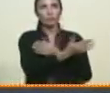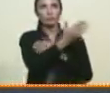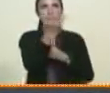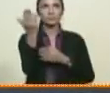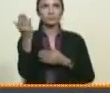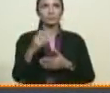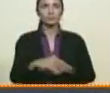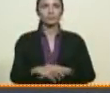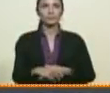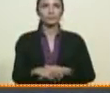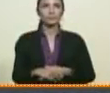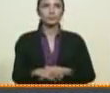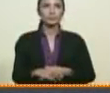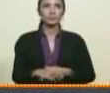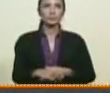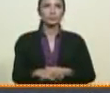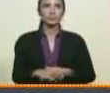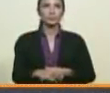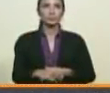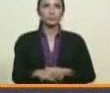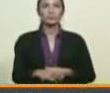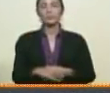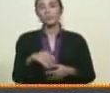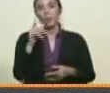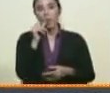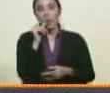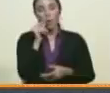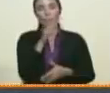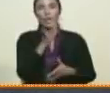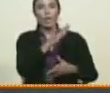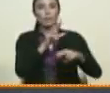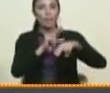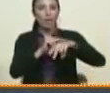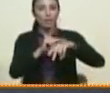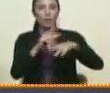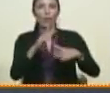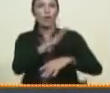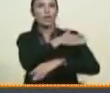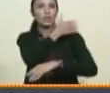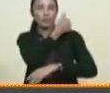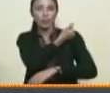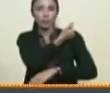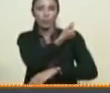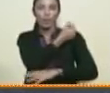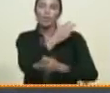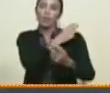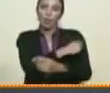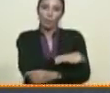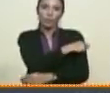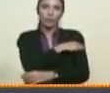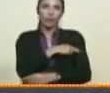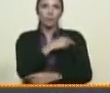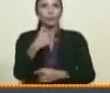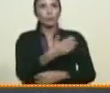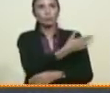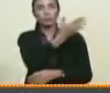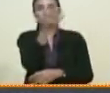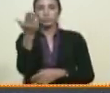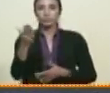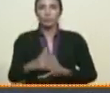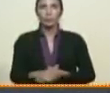barcelona con el doctor elisaúl director del hospital y con nuestro gran camarada